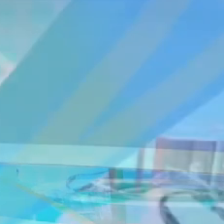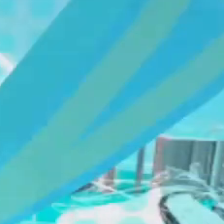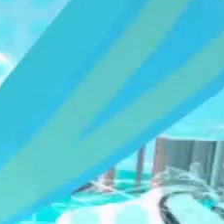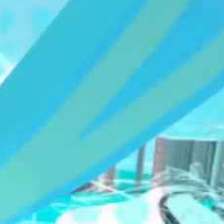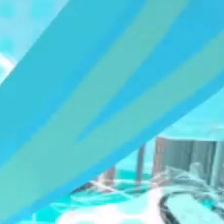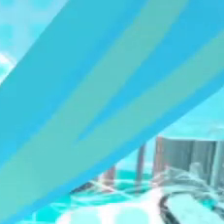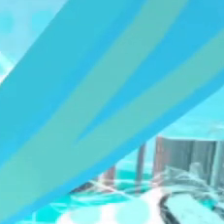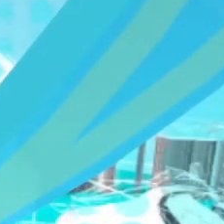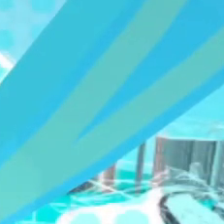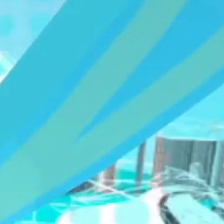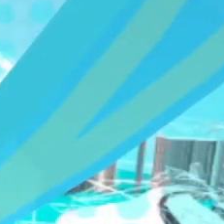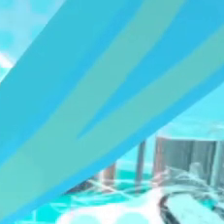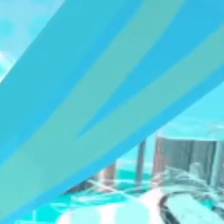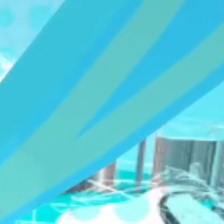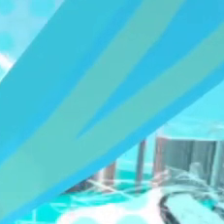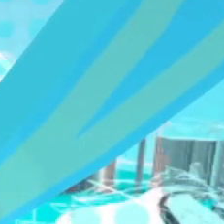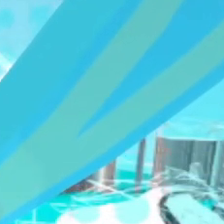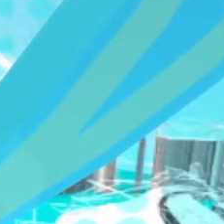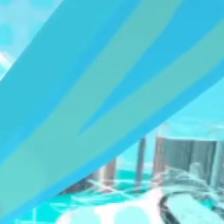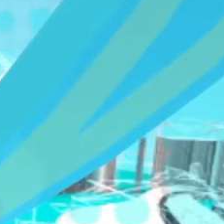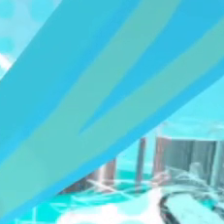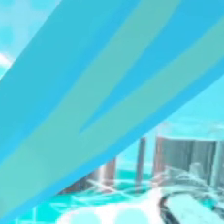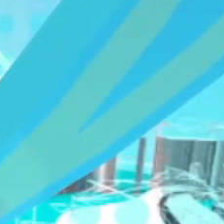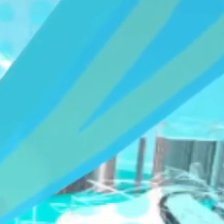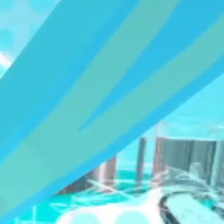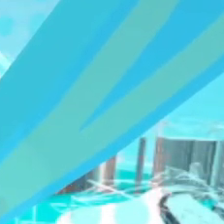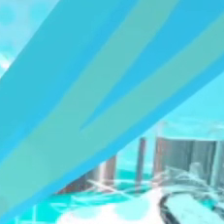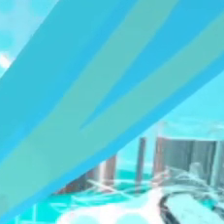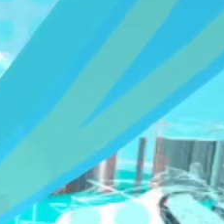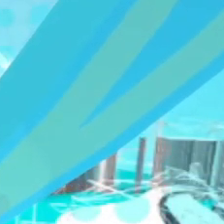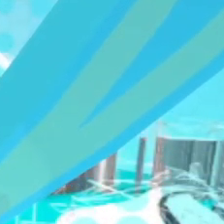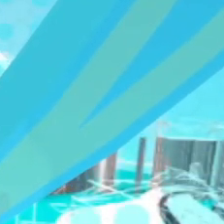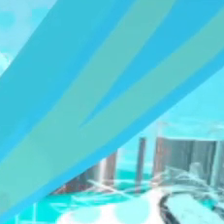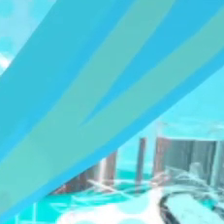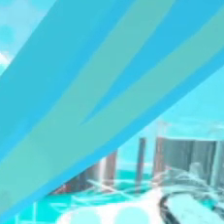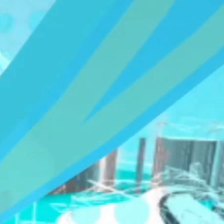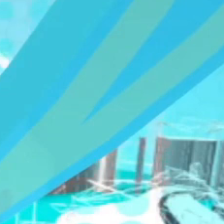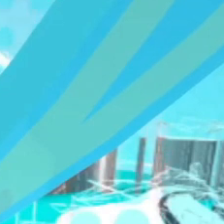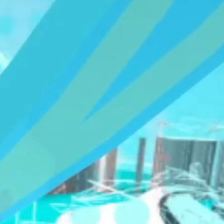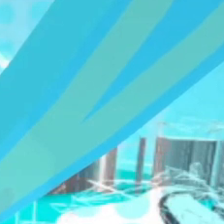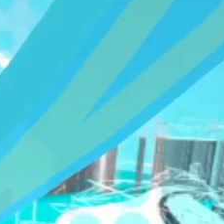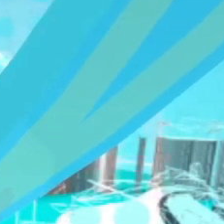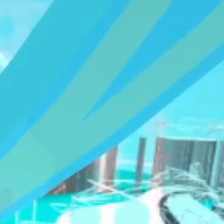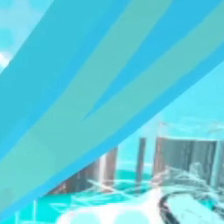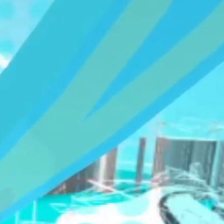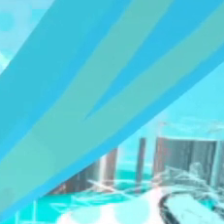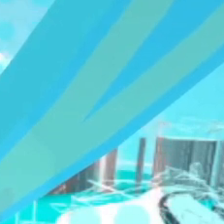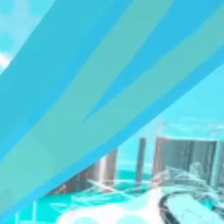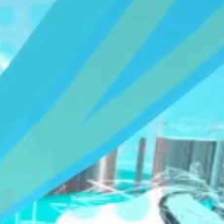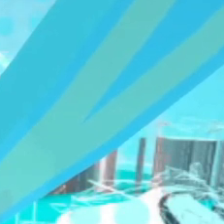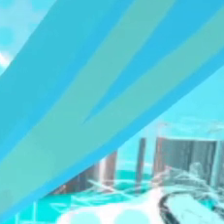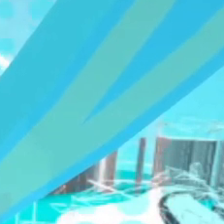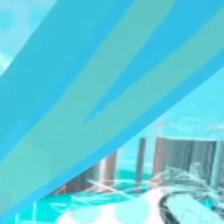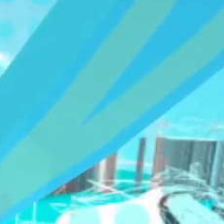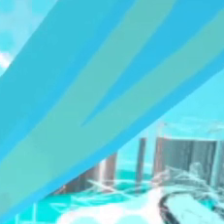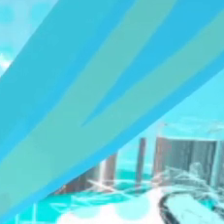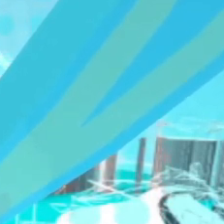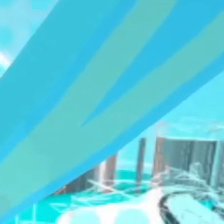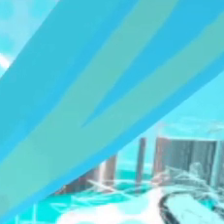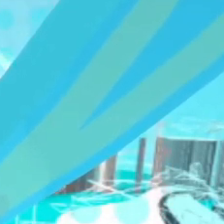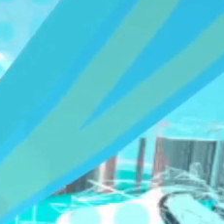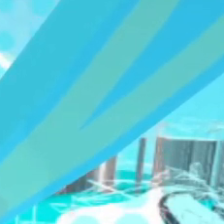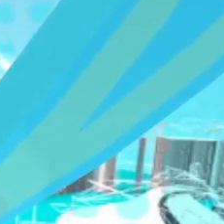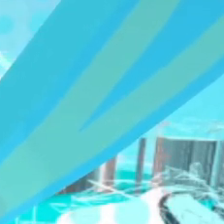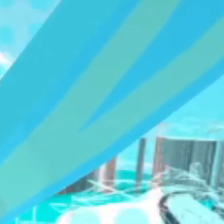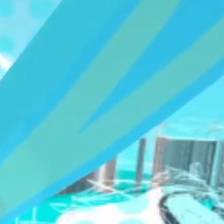cotización de la divisa estadounidense. El precio del dólar en la compra para hoy, 606 colones con 29